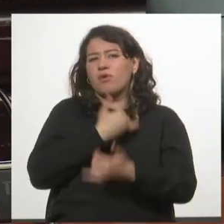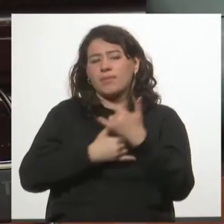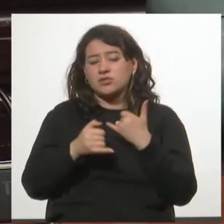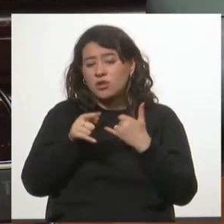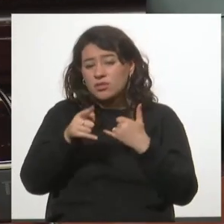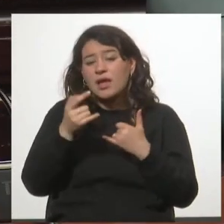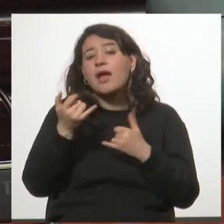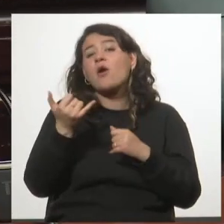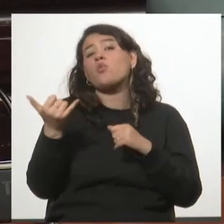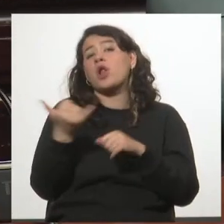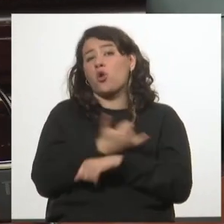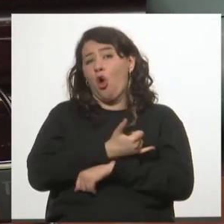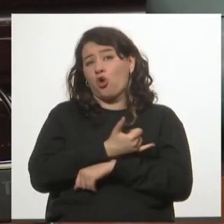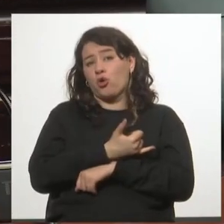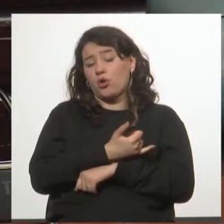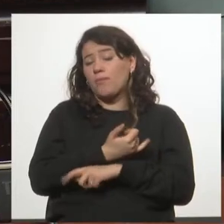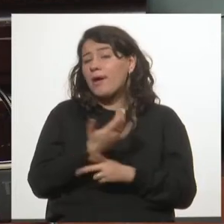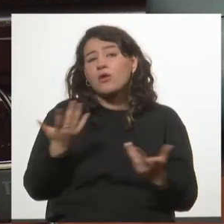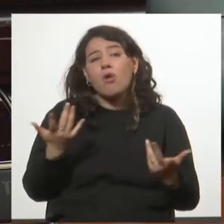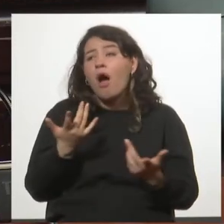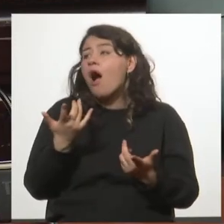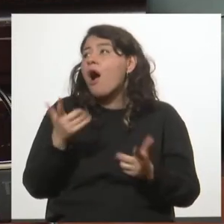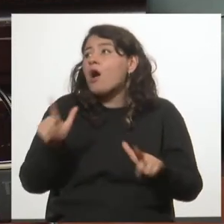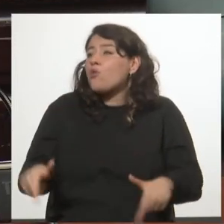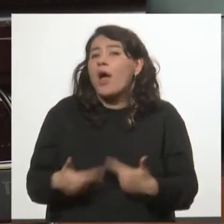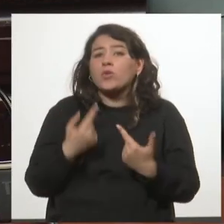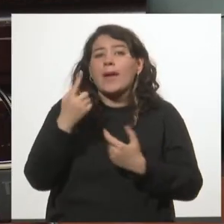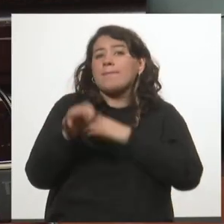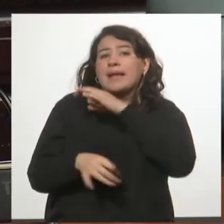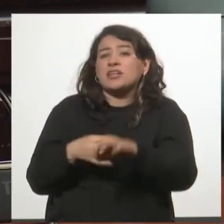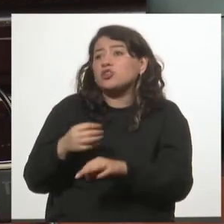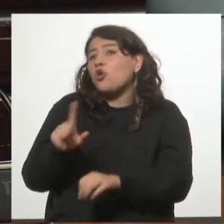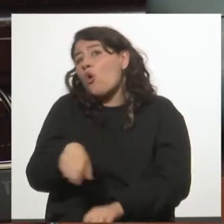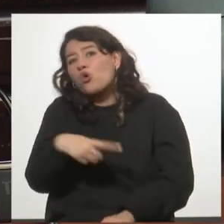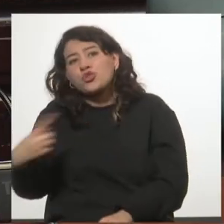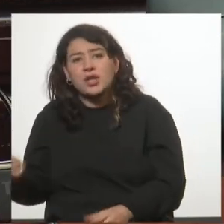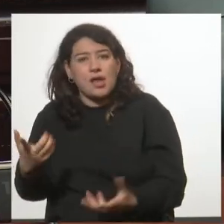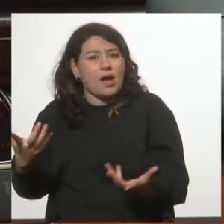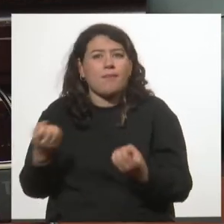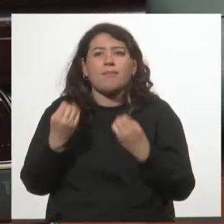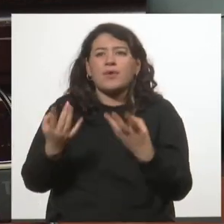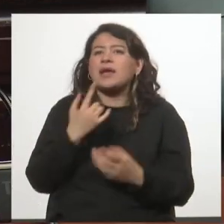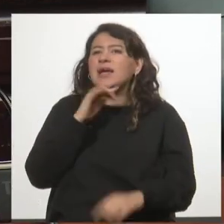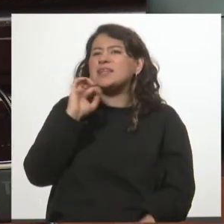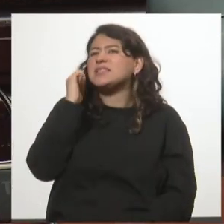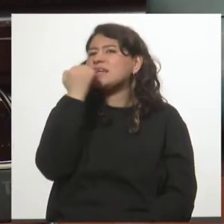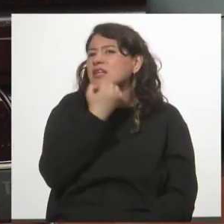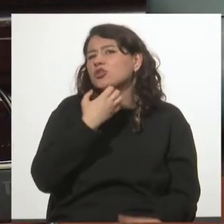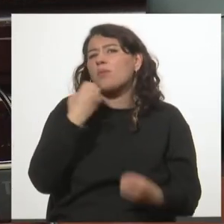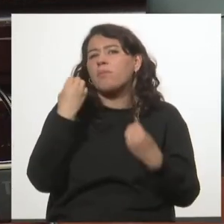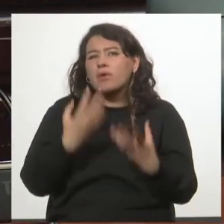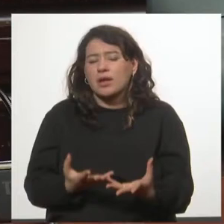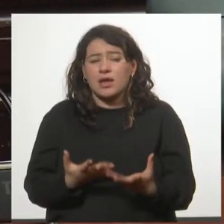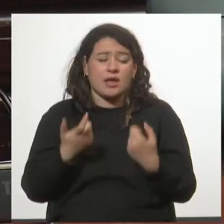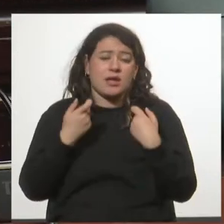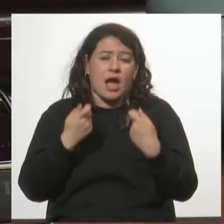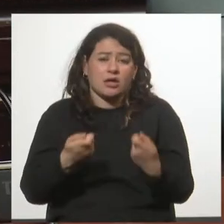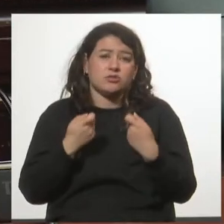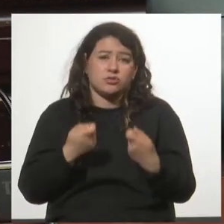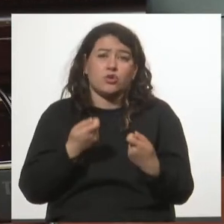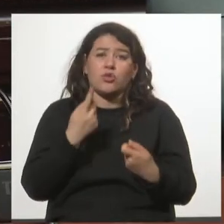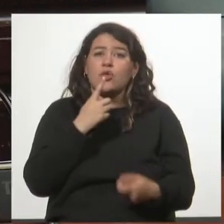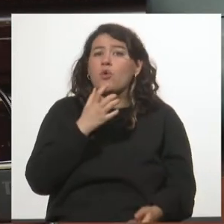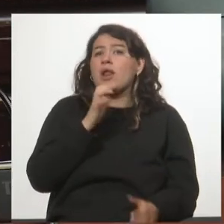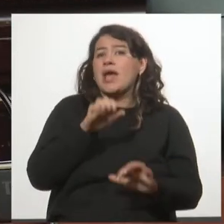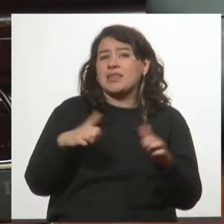porque no hay otra explicación de por qué se le puede declarar secreto gasto de un